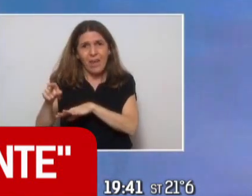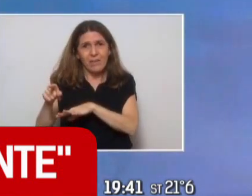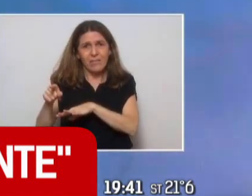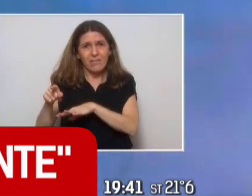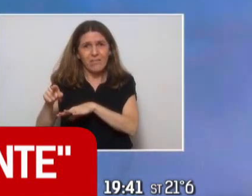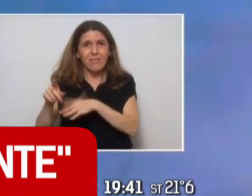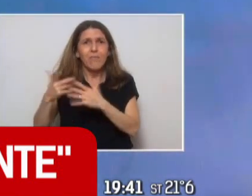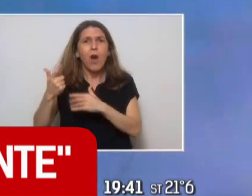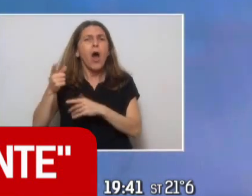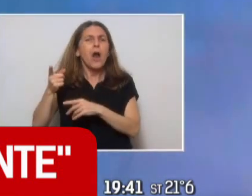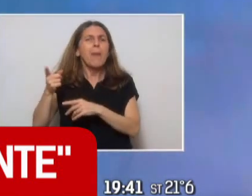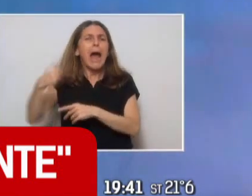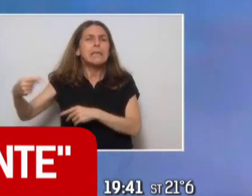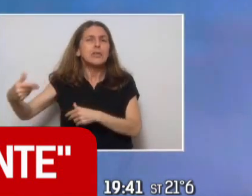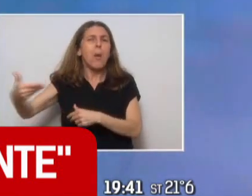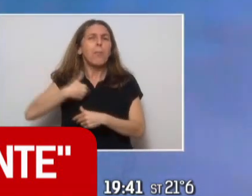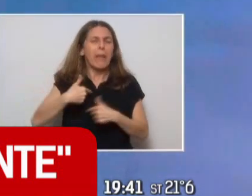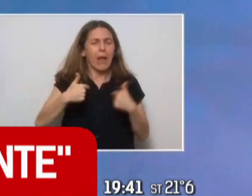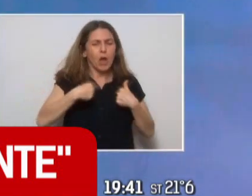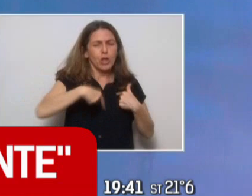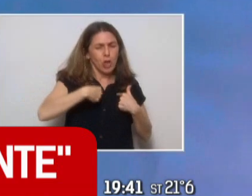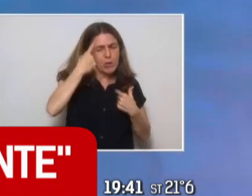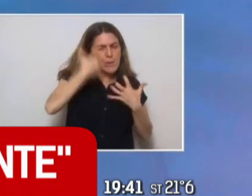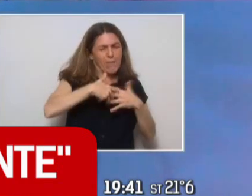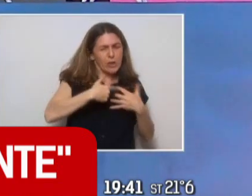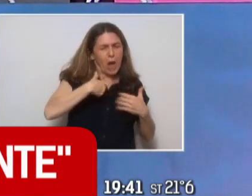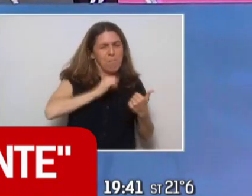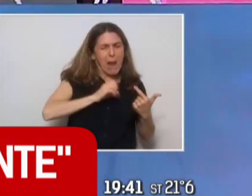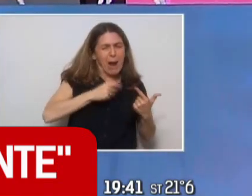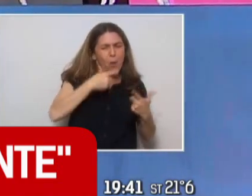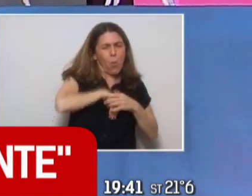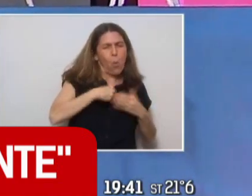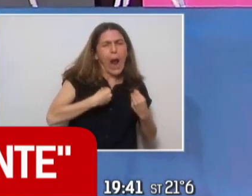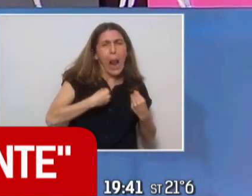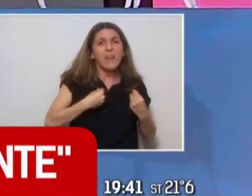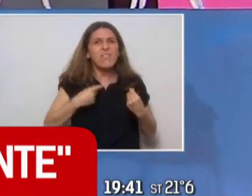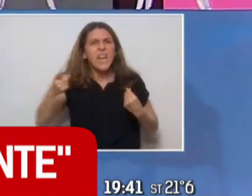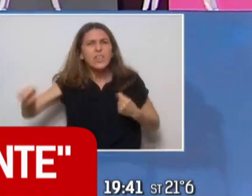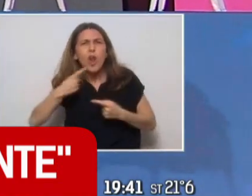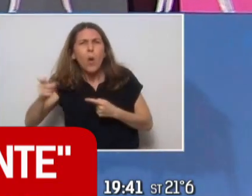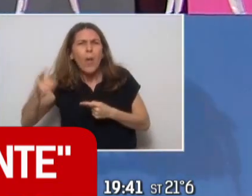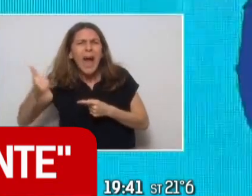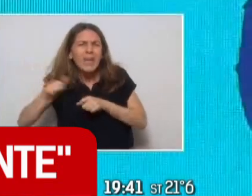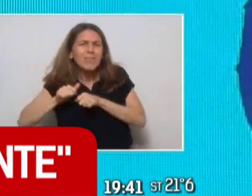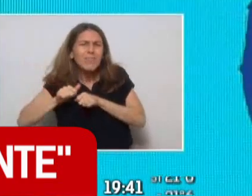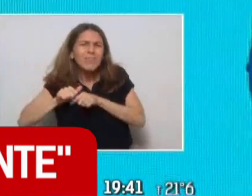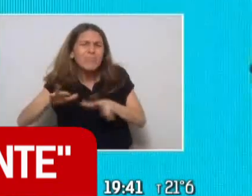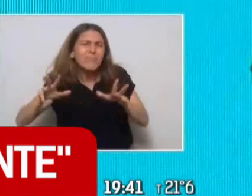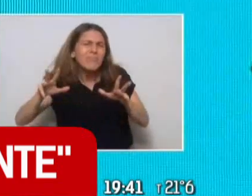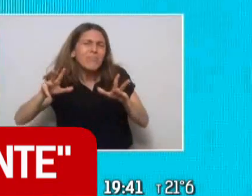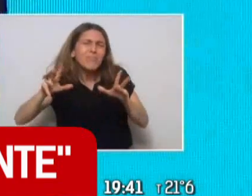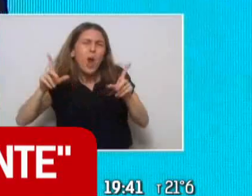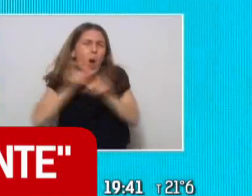Tanta autocrítica que nos piden a nosotros y no son capaces de darse cuenta el daño que le han causado a la Argentina.